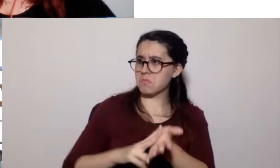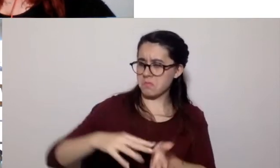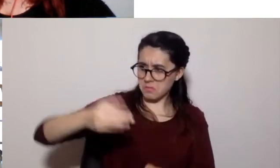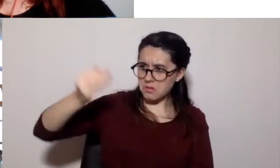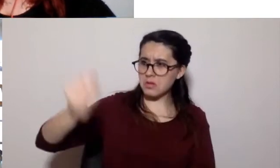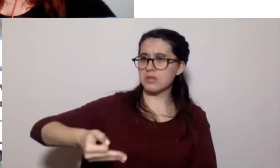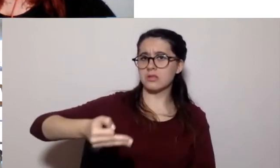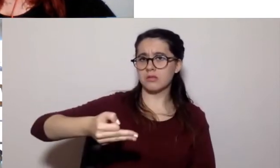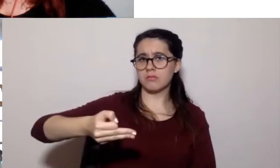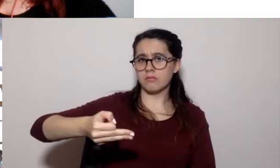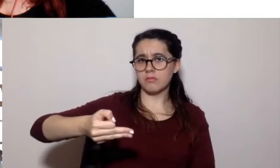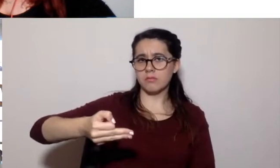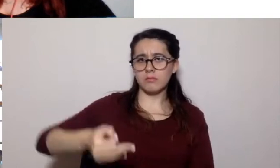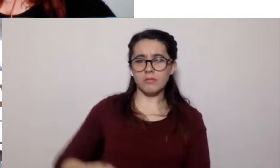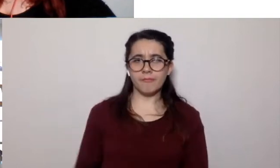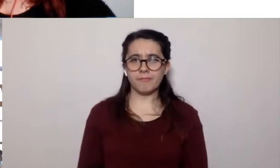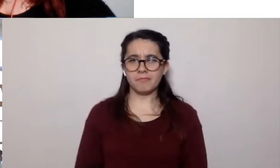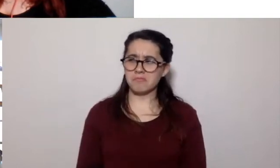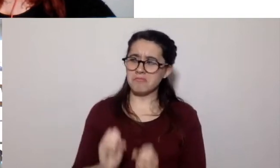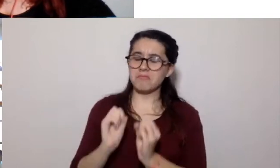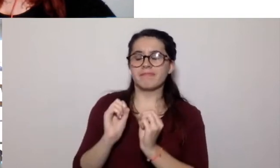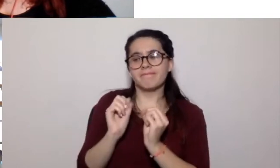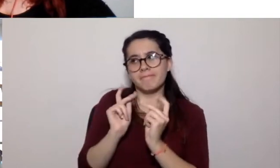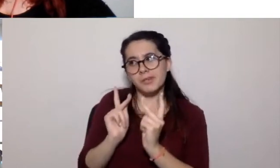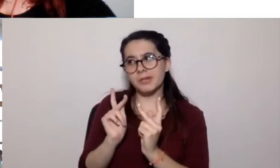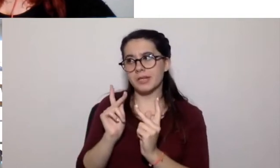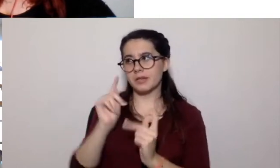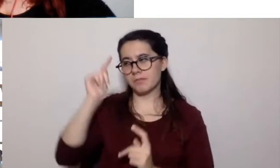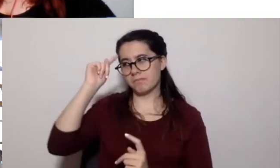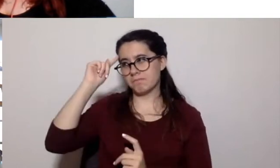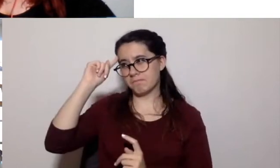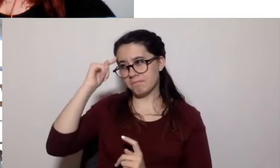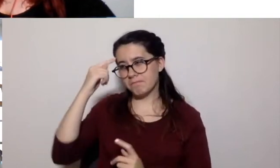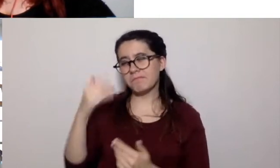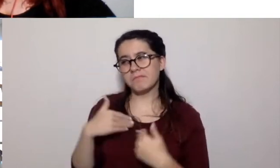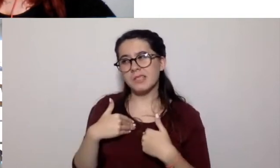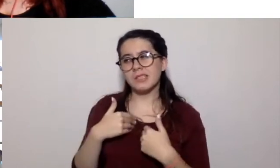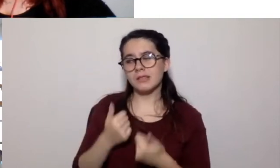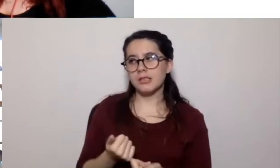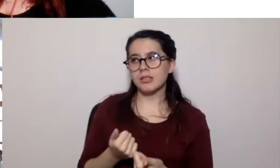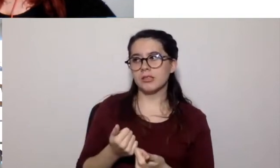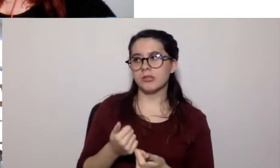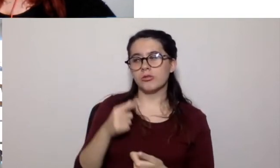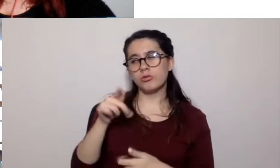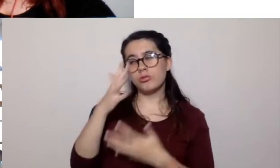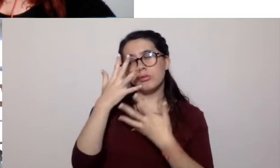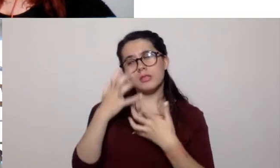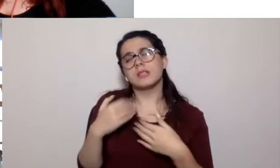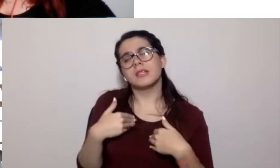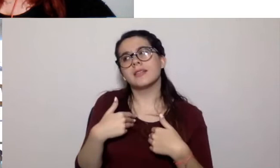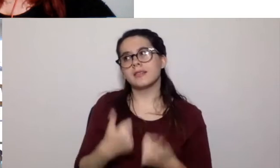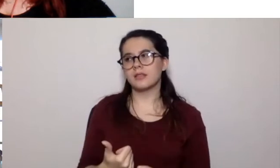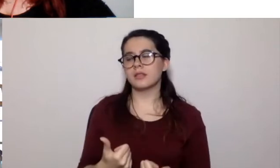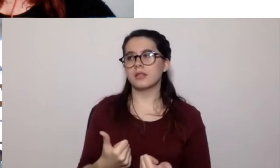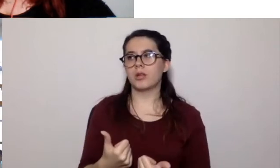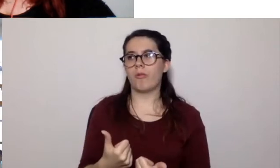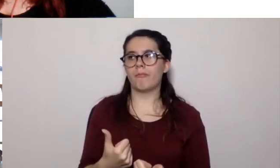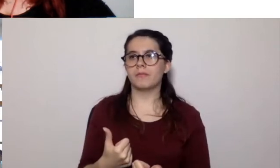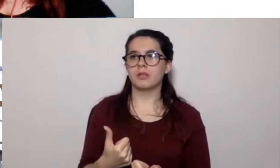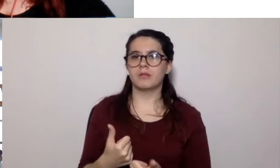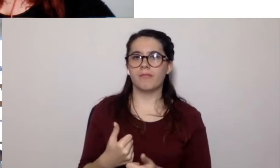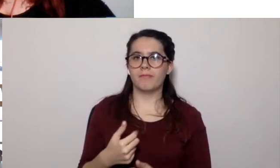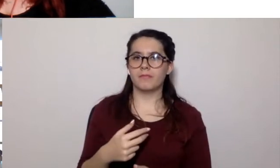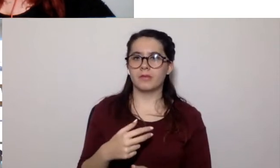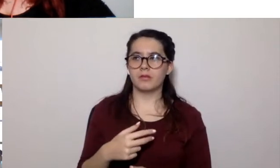decir, ok, entiendo que estás enojado, entiendo que estás triste. Que no le digamos a la gente, no te enojes,